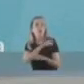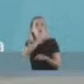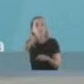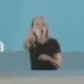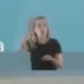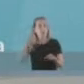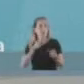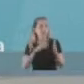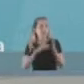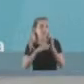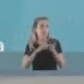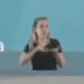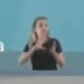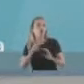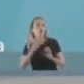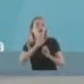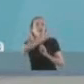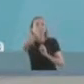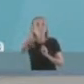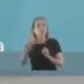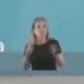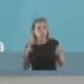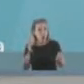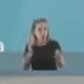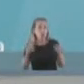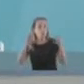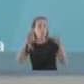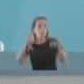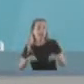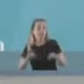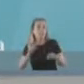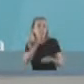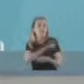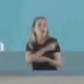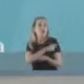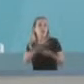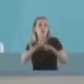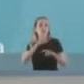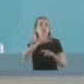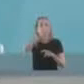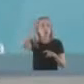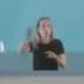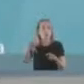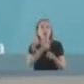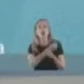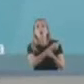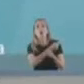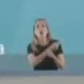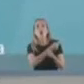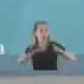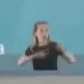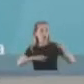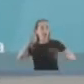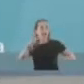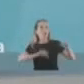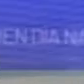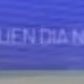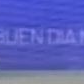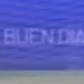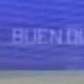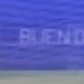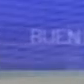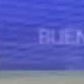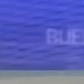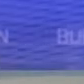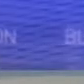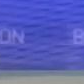que tenemos son buenas. O sea, todo el tiempo se va a ir mejorando esto. Hugo, y hacer llegar otras vacunas diferentes,